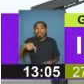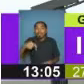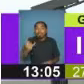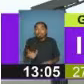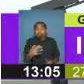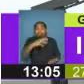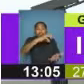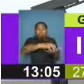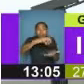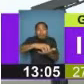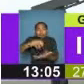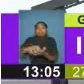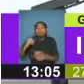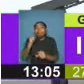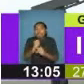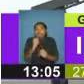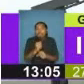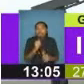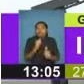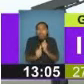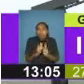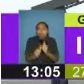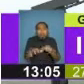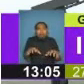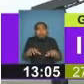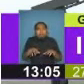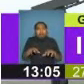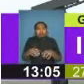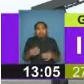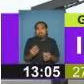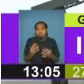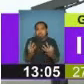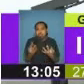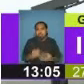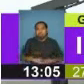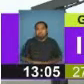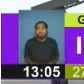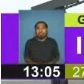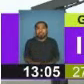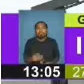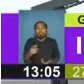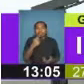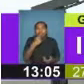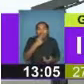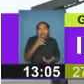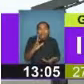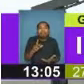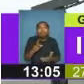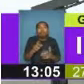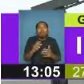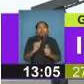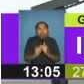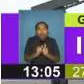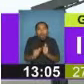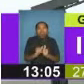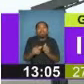cierto que tienen que ver también con las producciones que tenemos de de de tabaco de azúcar de de